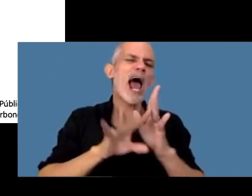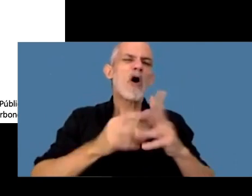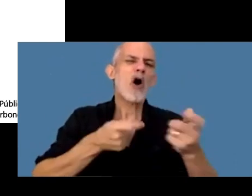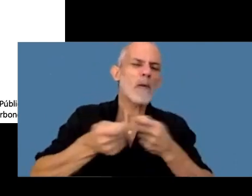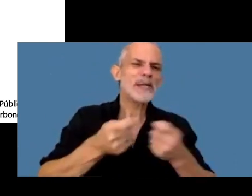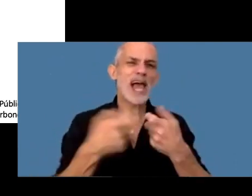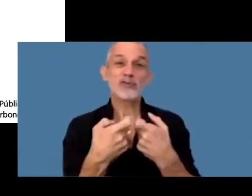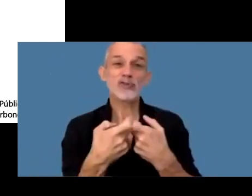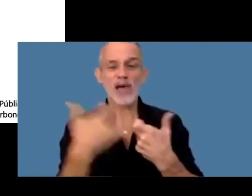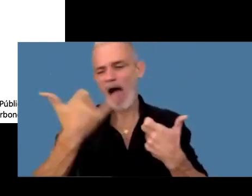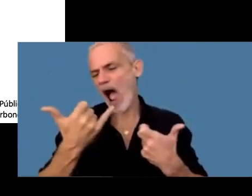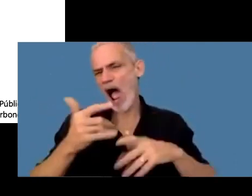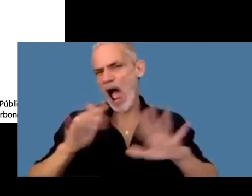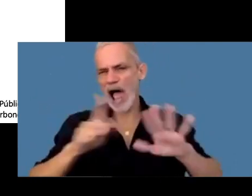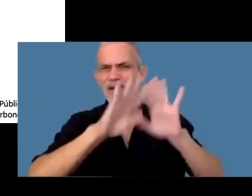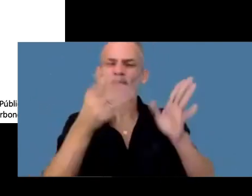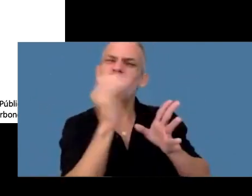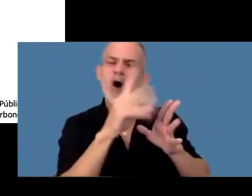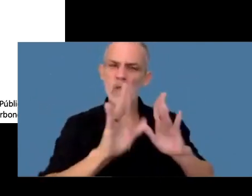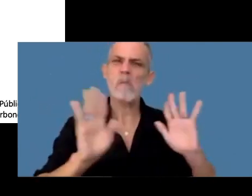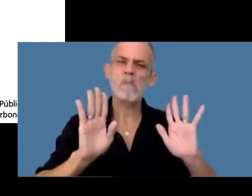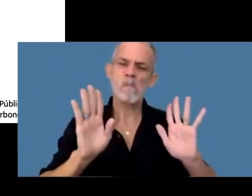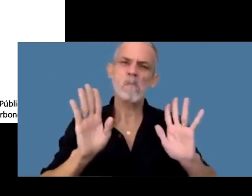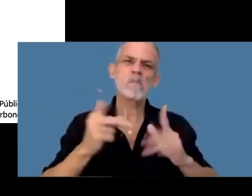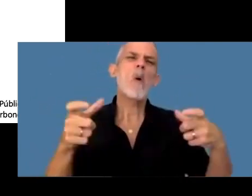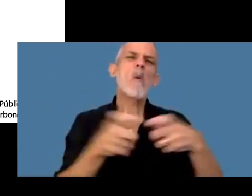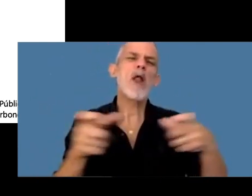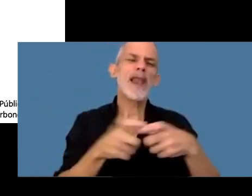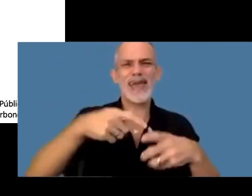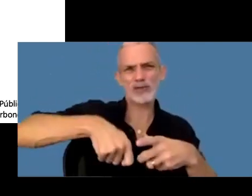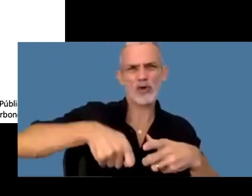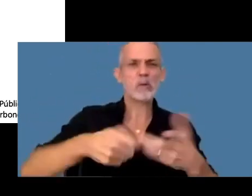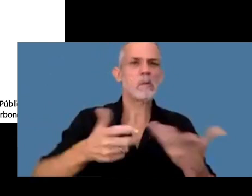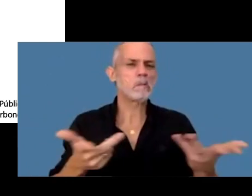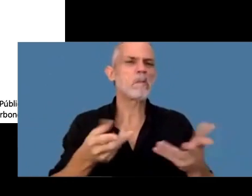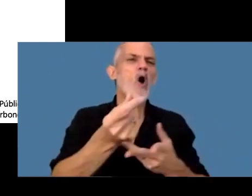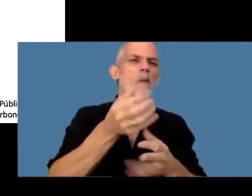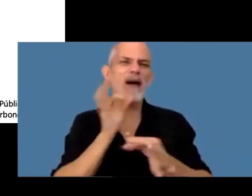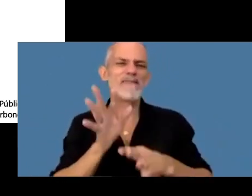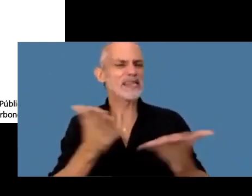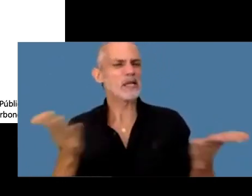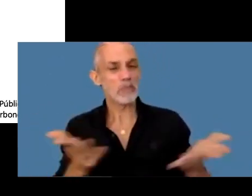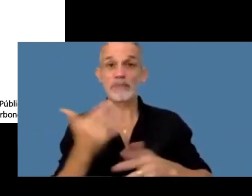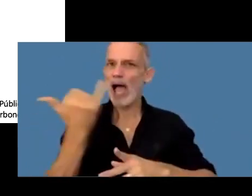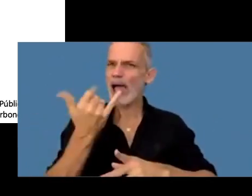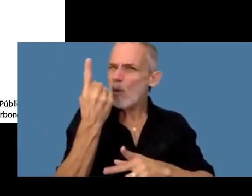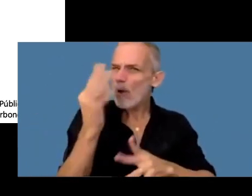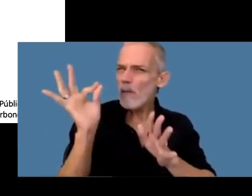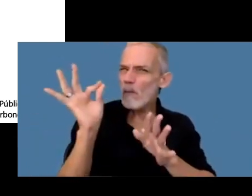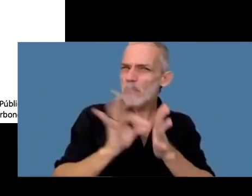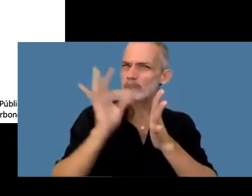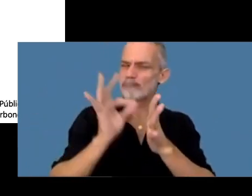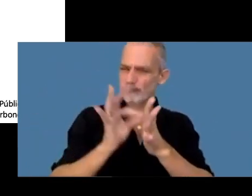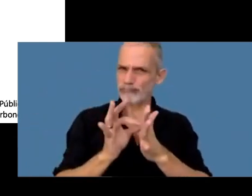forma fiduciaria, que decida operar vía boletos de compraventa. Pero hay una particularidad, y observen que he señalado en el